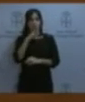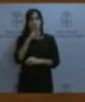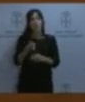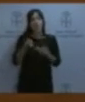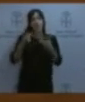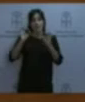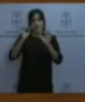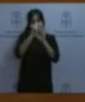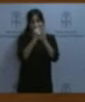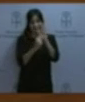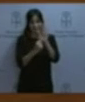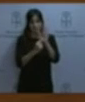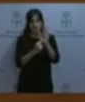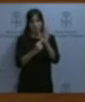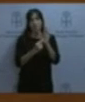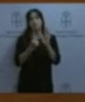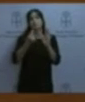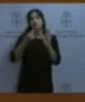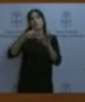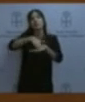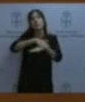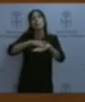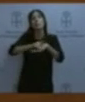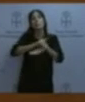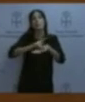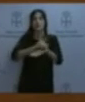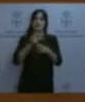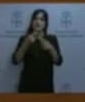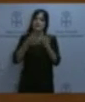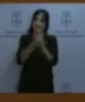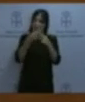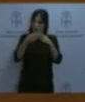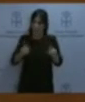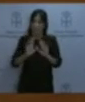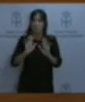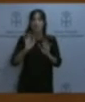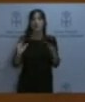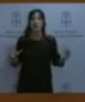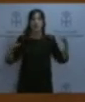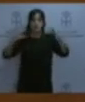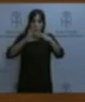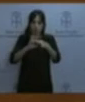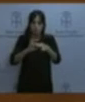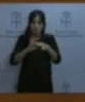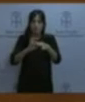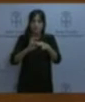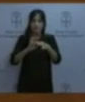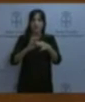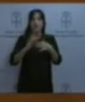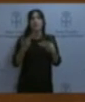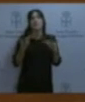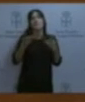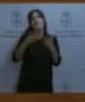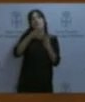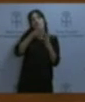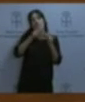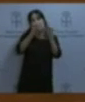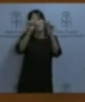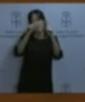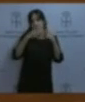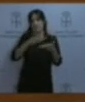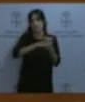ítems de las bases de datos son diferentes, pero la unificación de las fichas de los catálogos